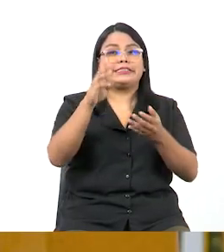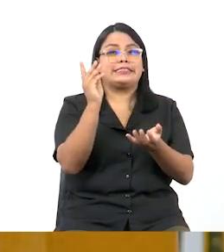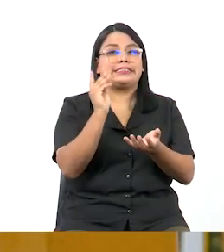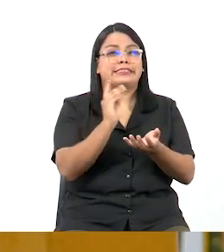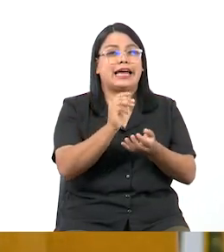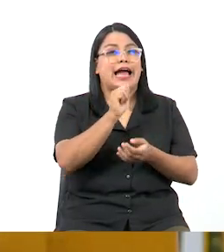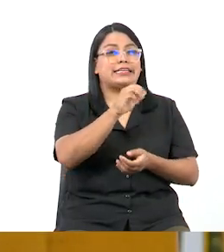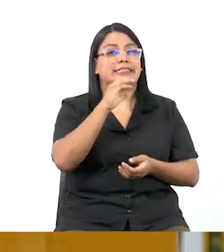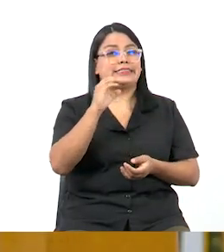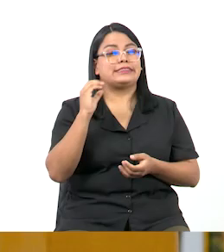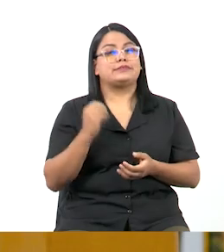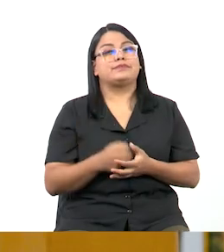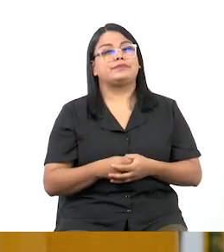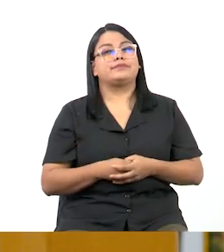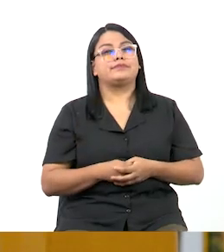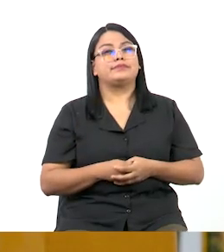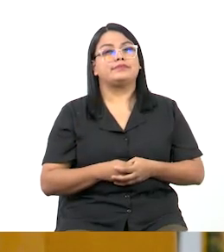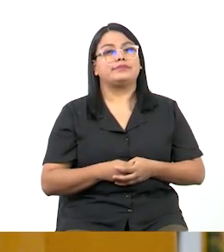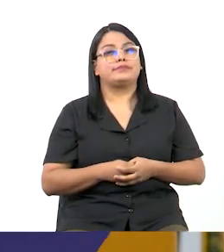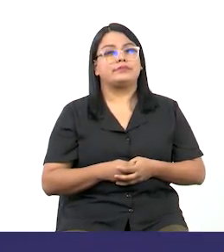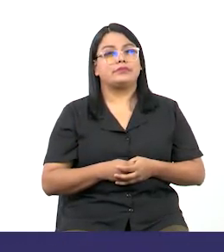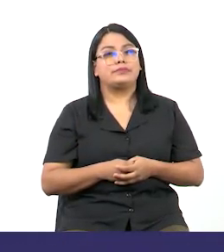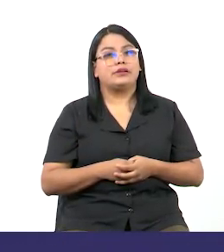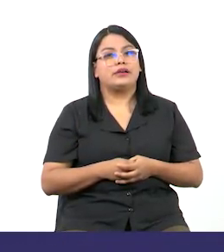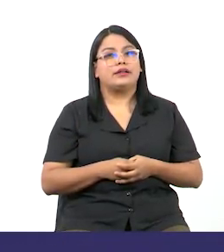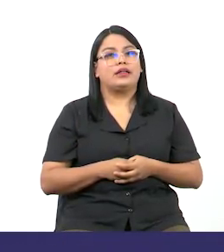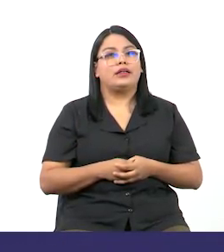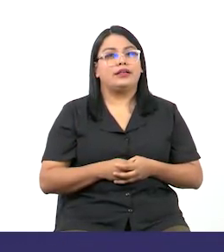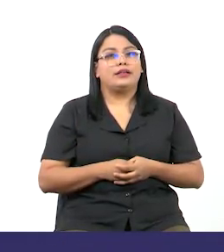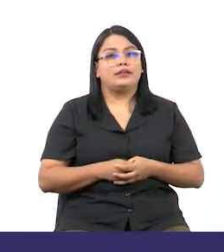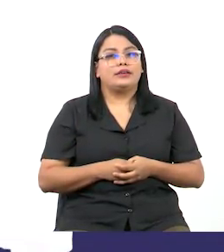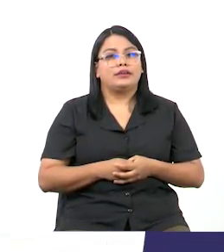secuencia didáctica ACC.